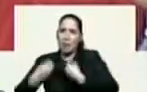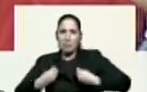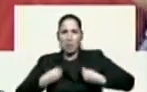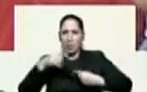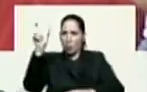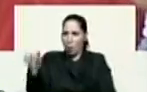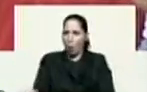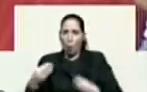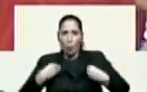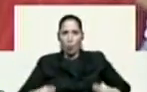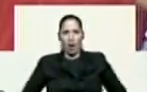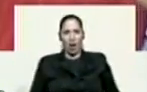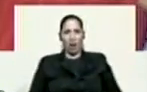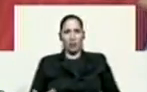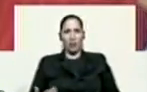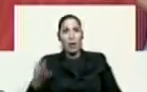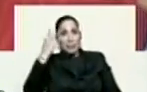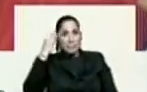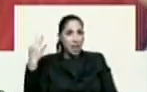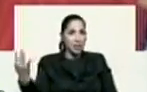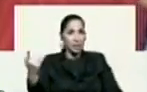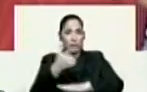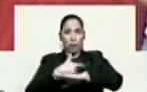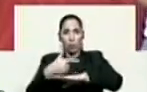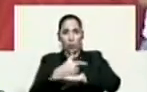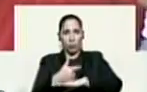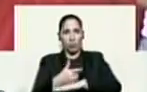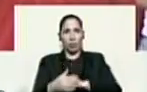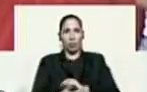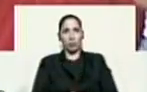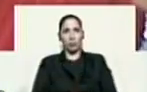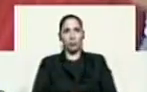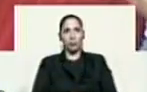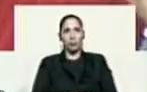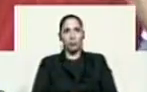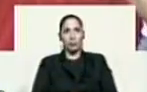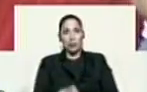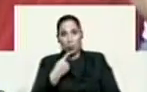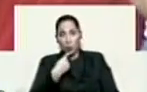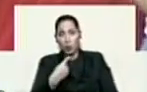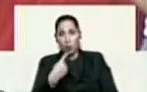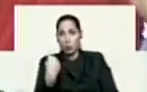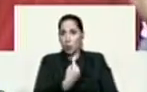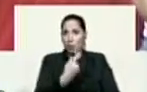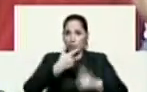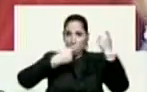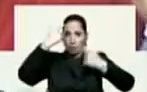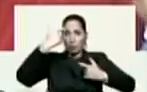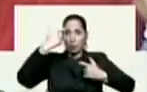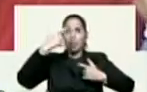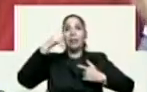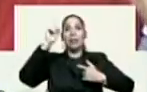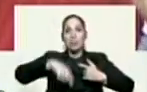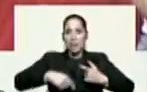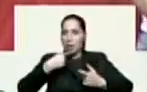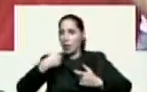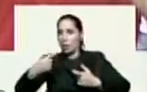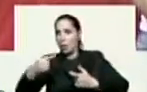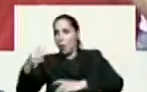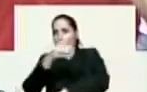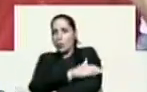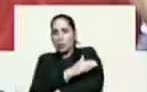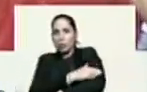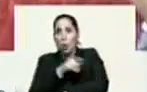Y esto no se lo digo nada más a los chavistas, se lo digo a los opositores también. Usted que